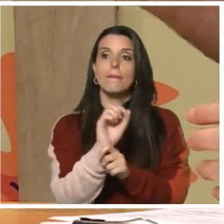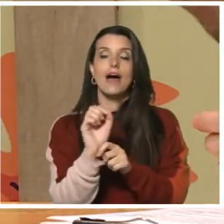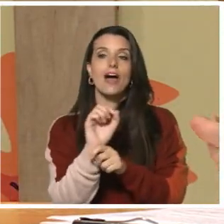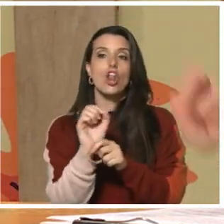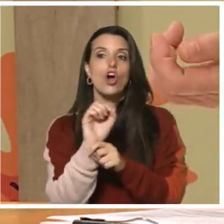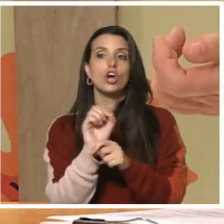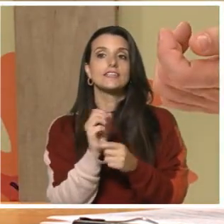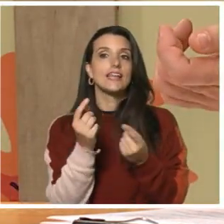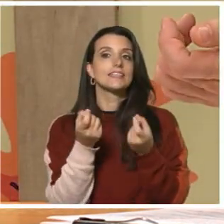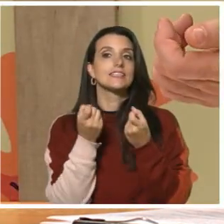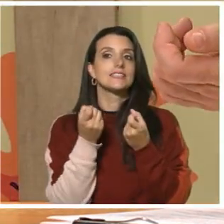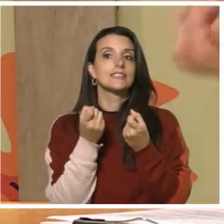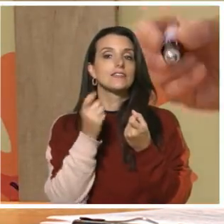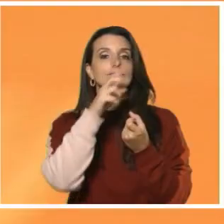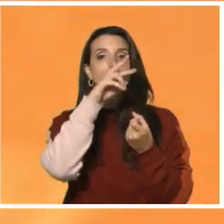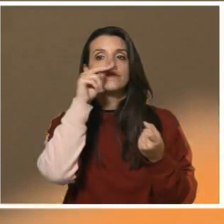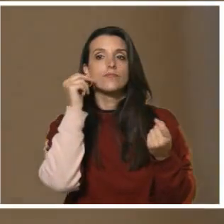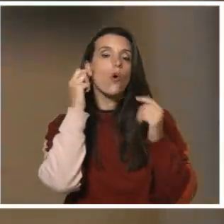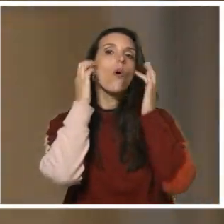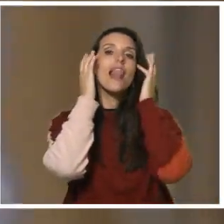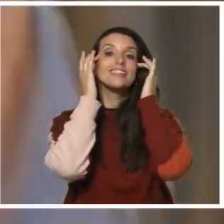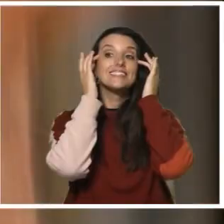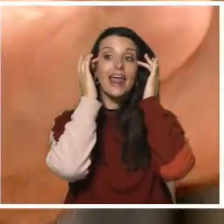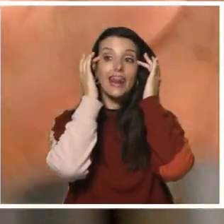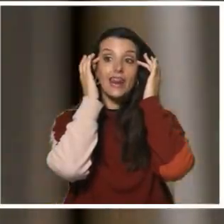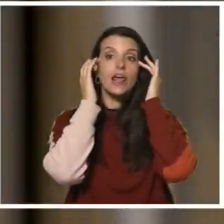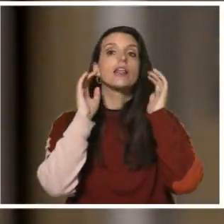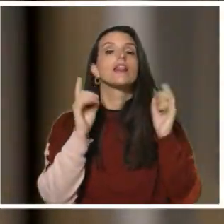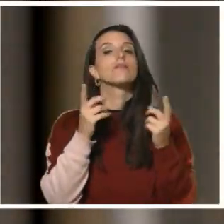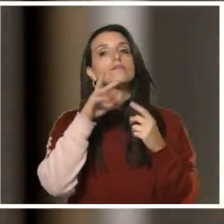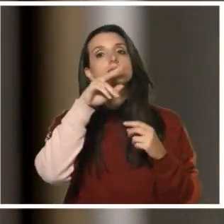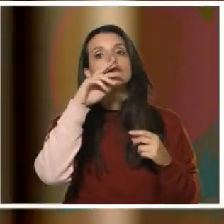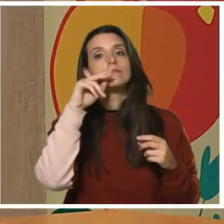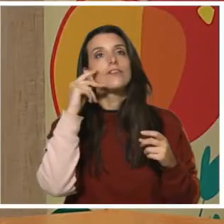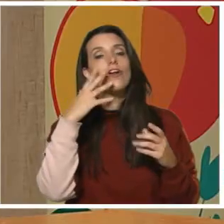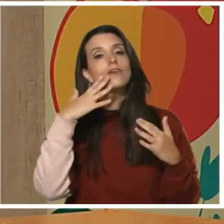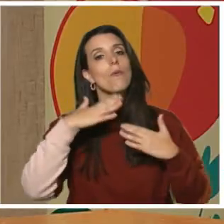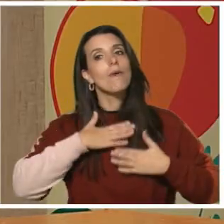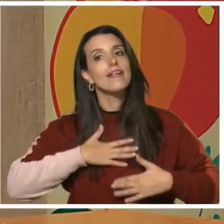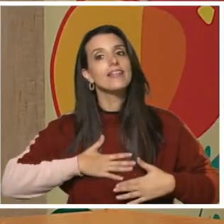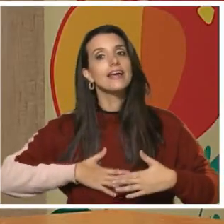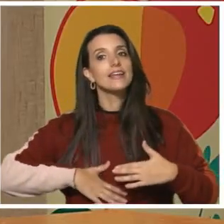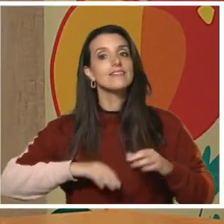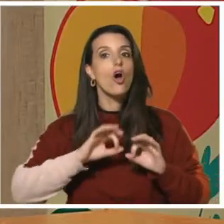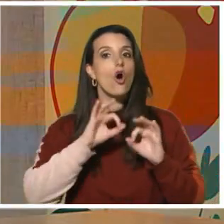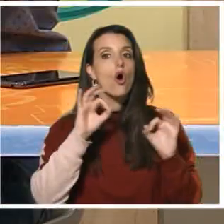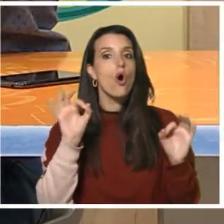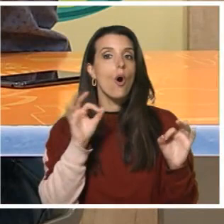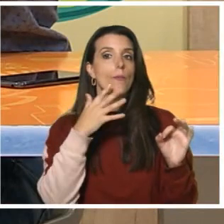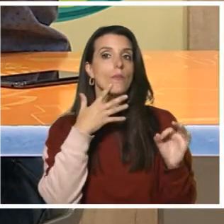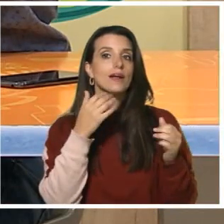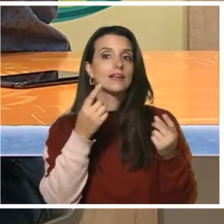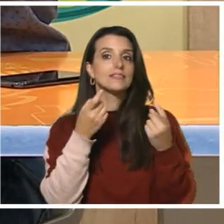que necesite, o en la sien, entonces con el aroma te tranquiliza. O, ¿qué aroma? Si